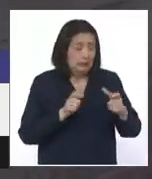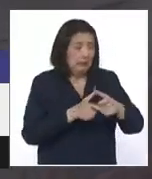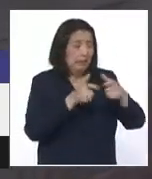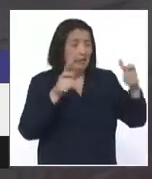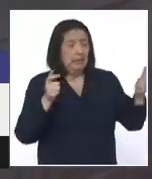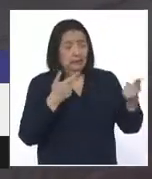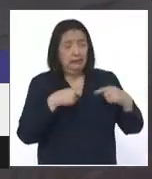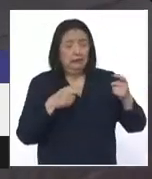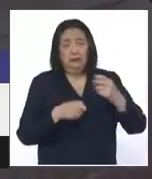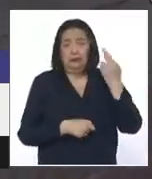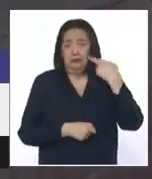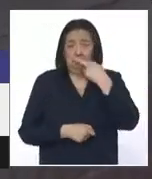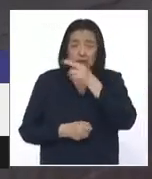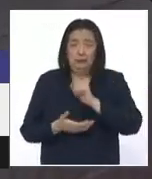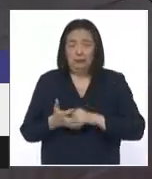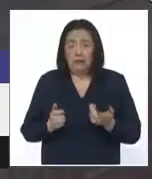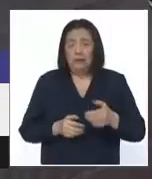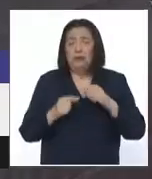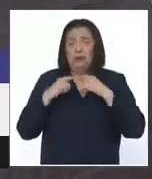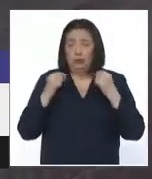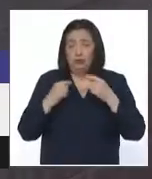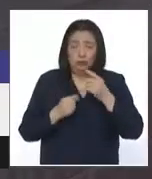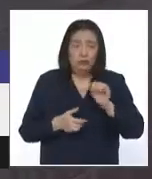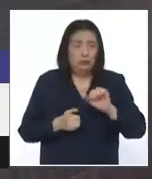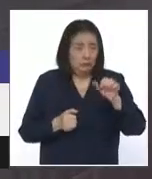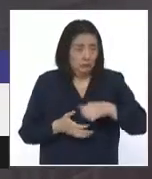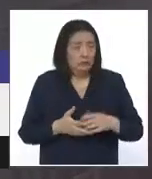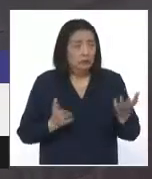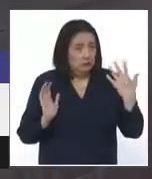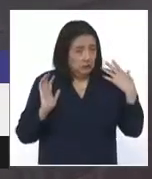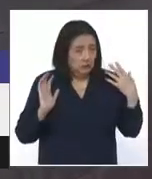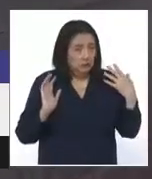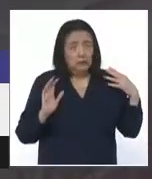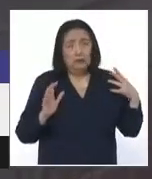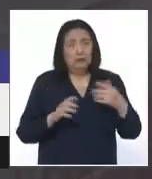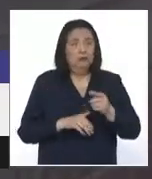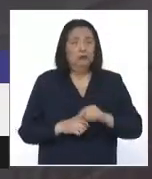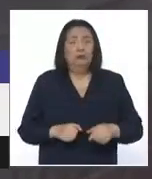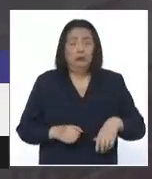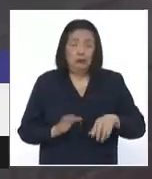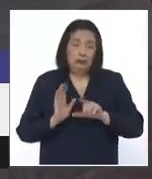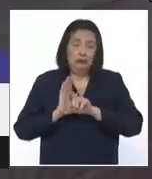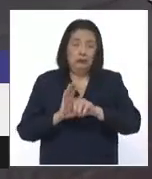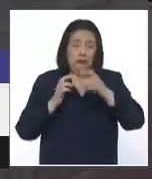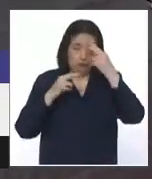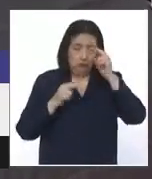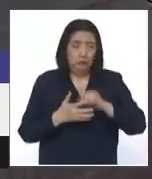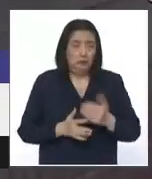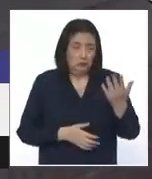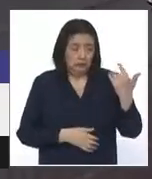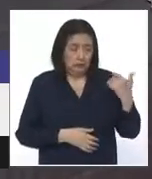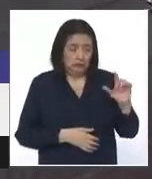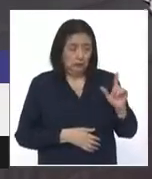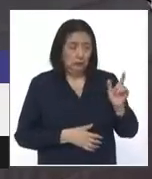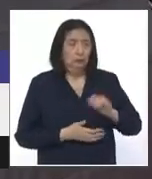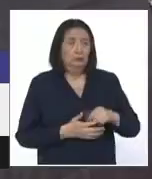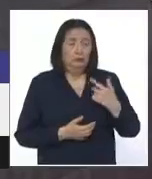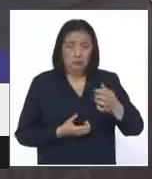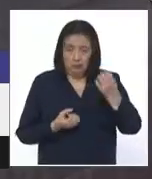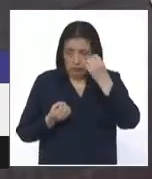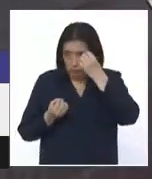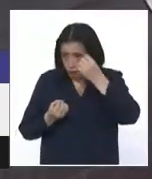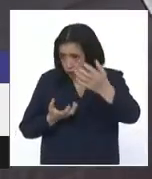grandes, restaurantes, hostales, están entrando con fuerza. Latina Noticias desde el día lunes está